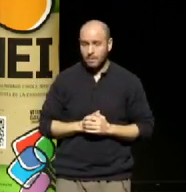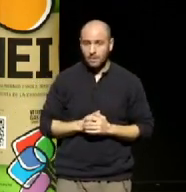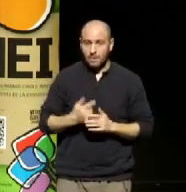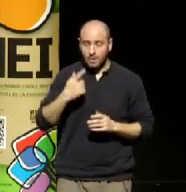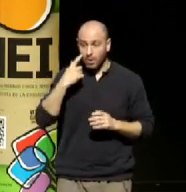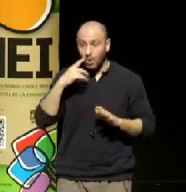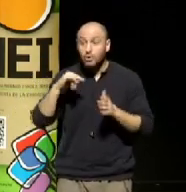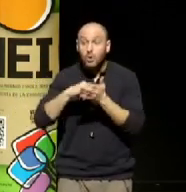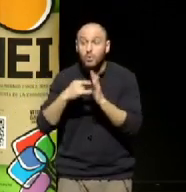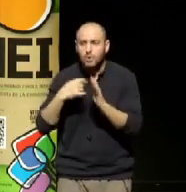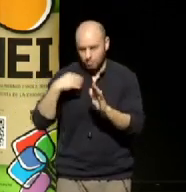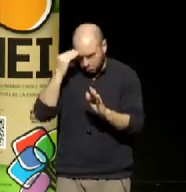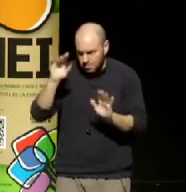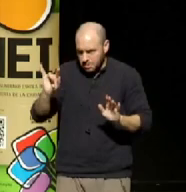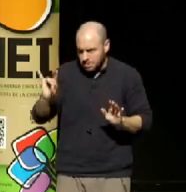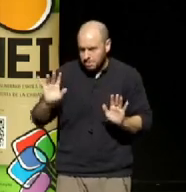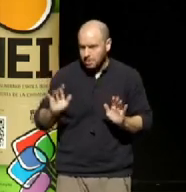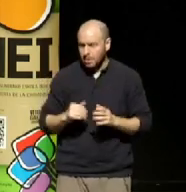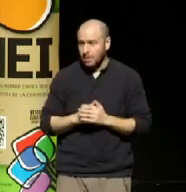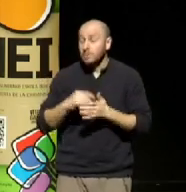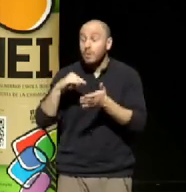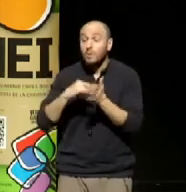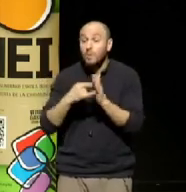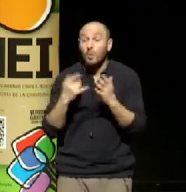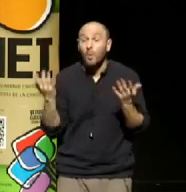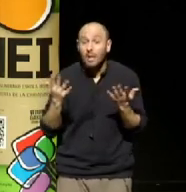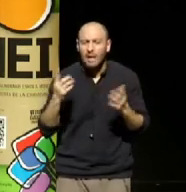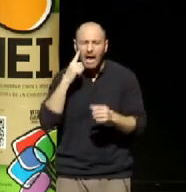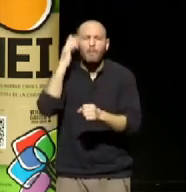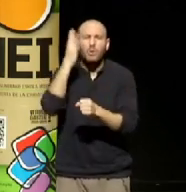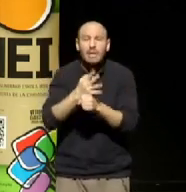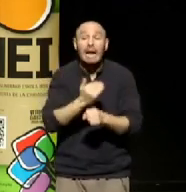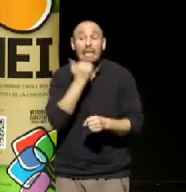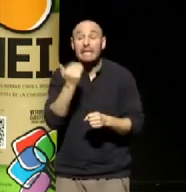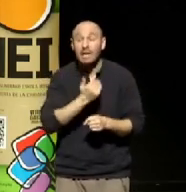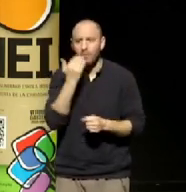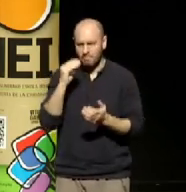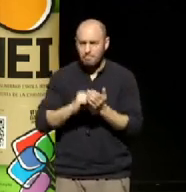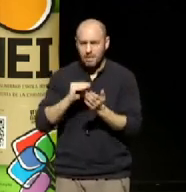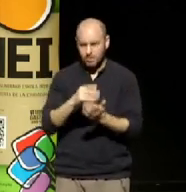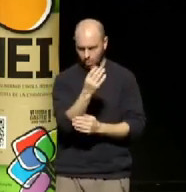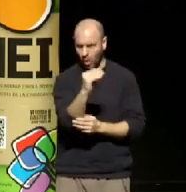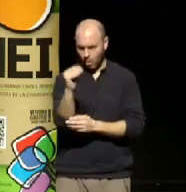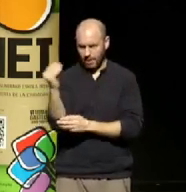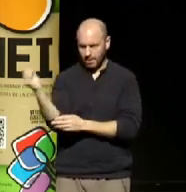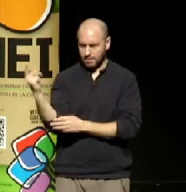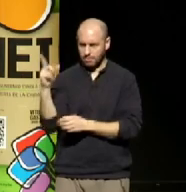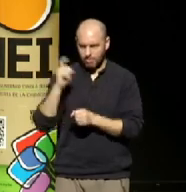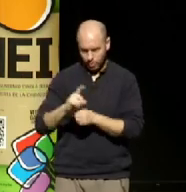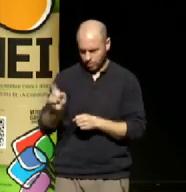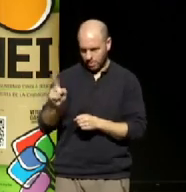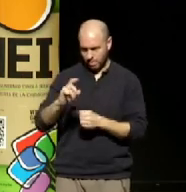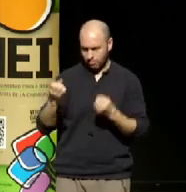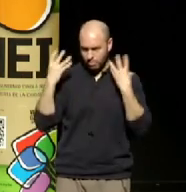¿tiene remedio? Yo creo que sí, ¿eh? Y el remedio es apostar por algo que muchas veces los propios jóvenes no entienden. Solos